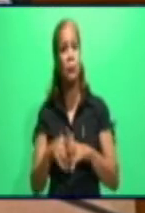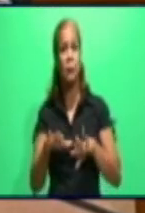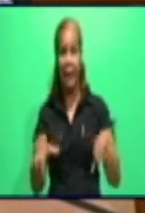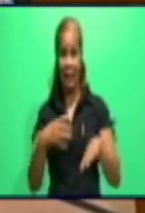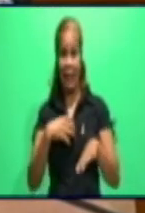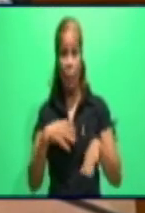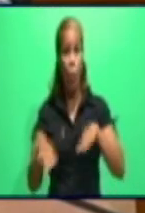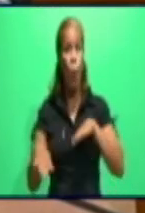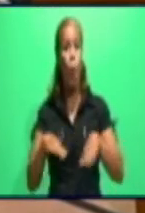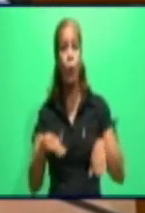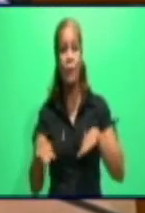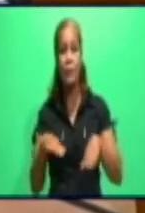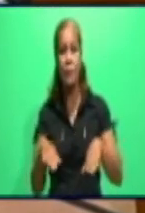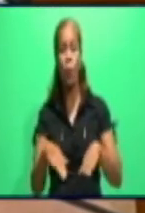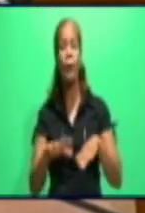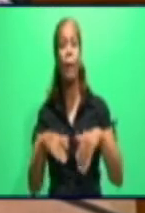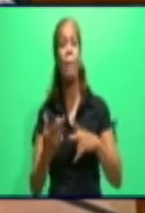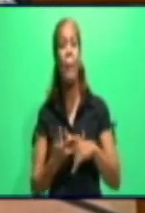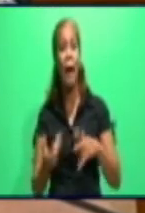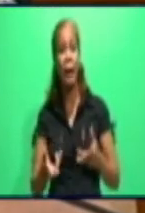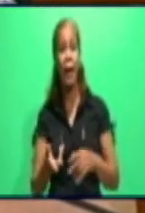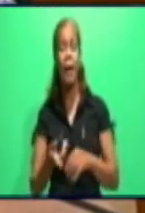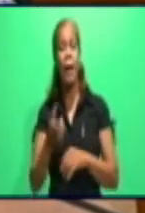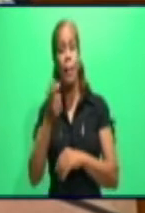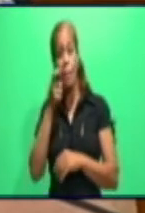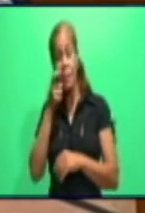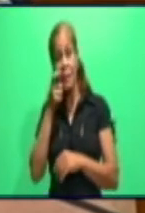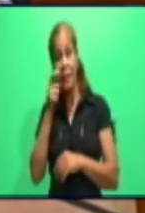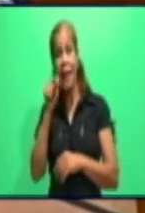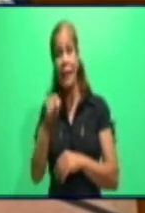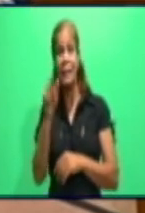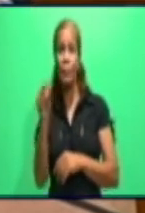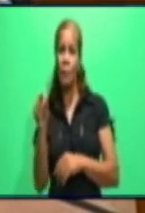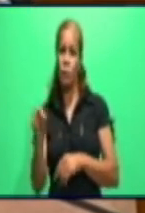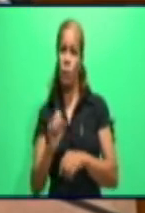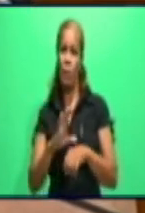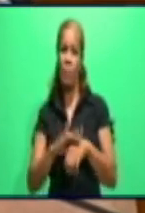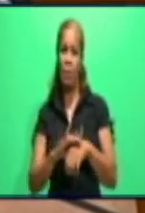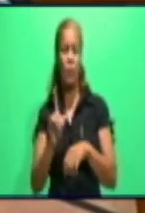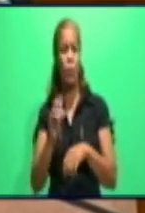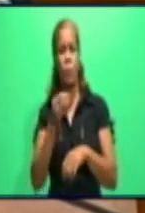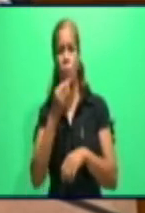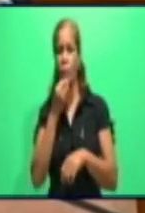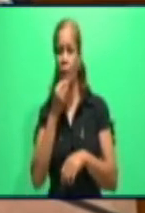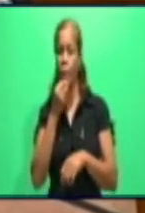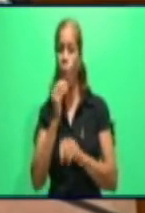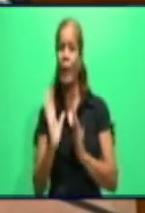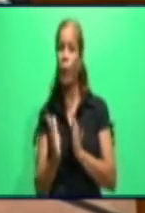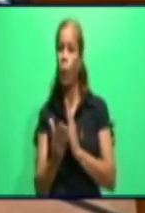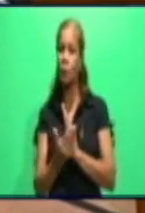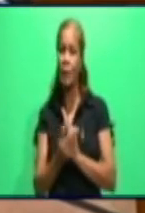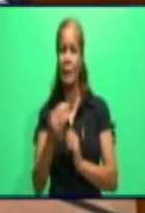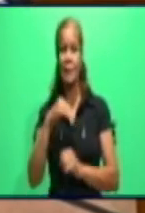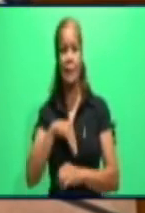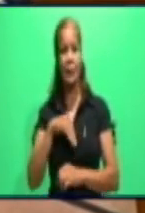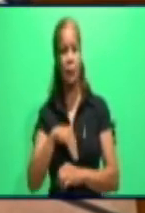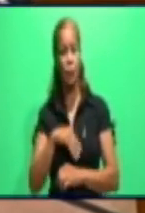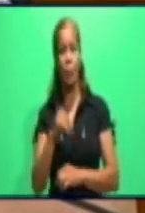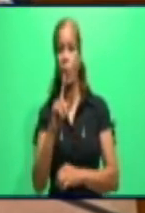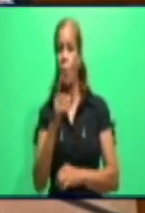mínimas para estar unos días allí y no podemos minimizar ningún síntoma no podemos ocultar